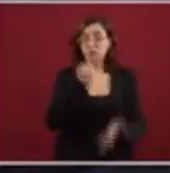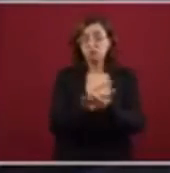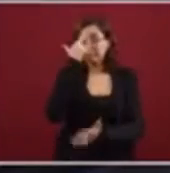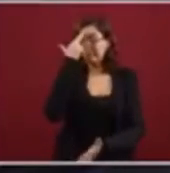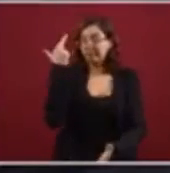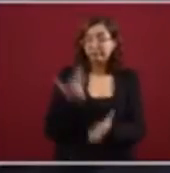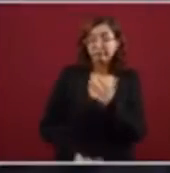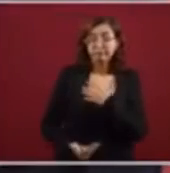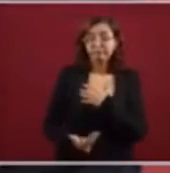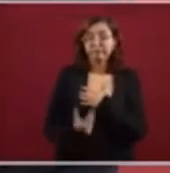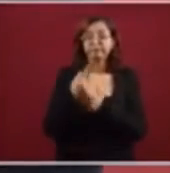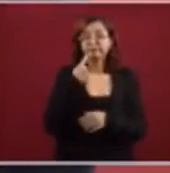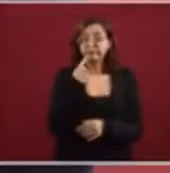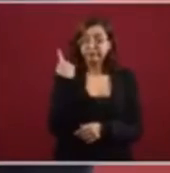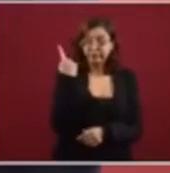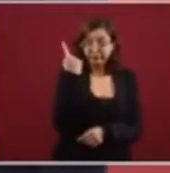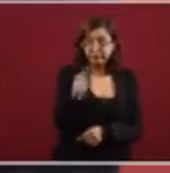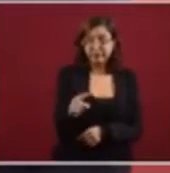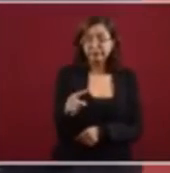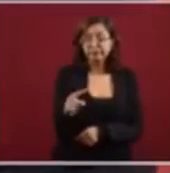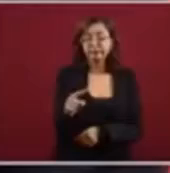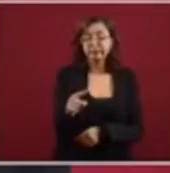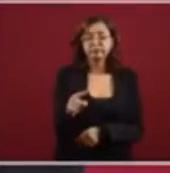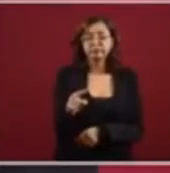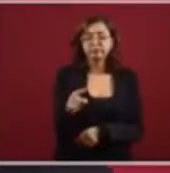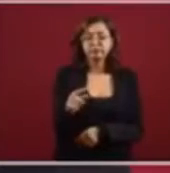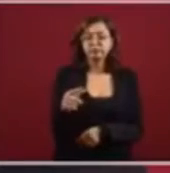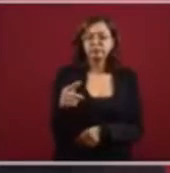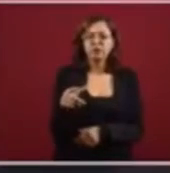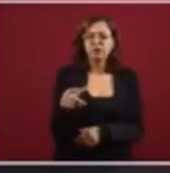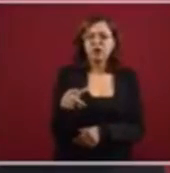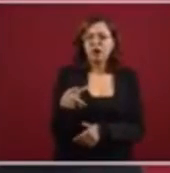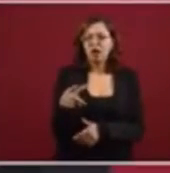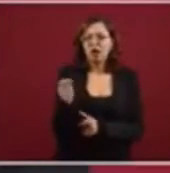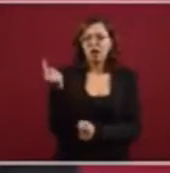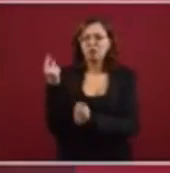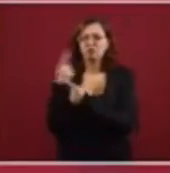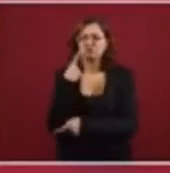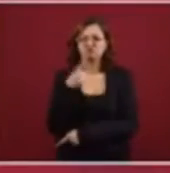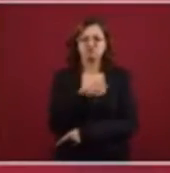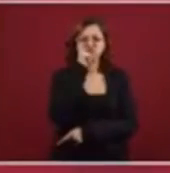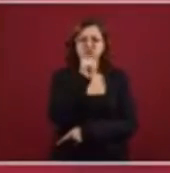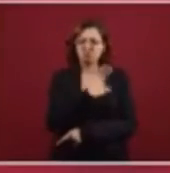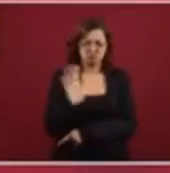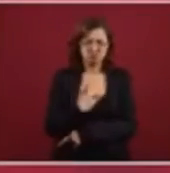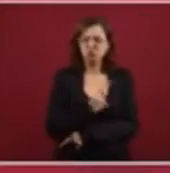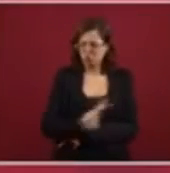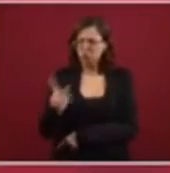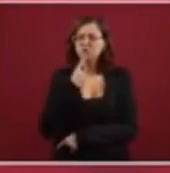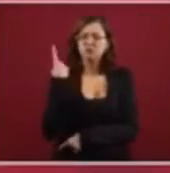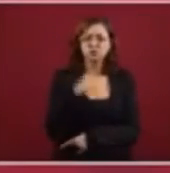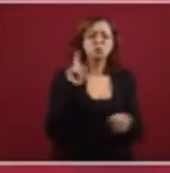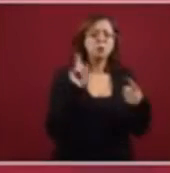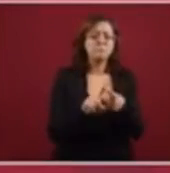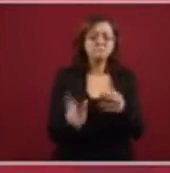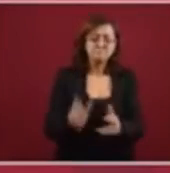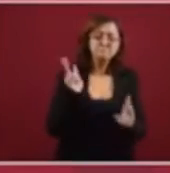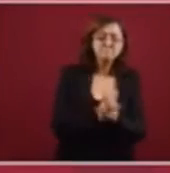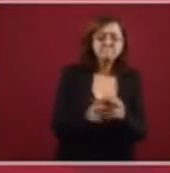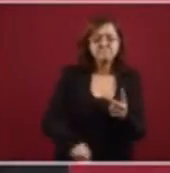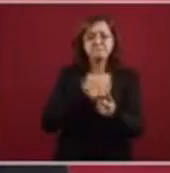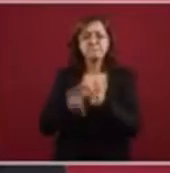falta esperar hasta el día 1 de diciembre. ¿Sí? A partir de ahí, empiezo a convocar al pueblo de México a que llevemos a cabo entre todos